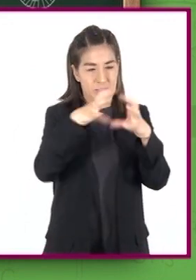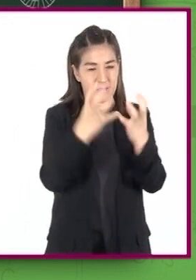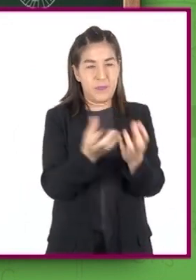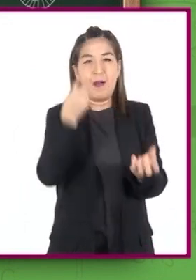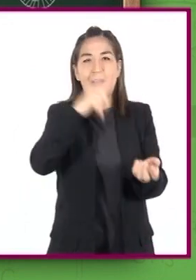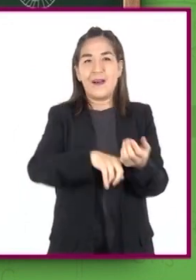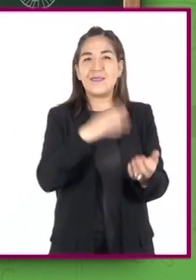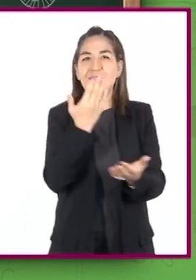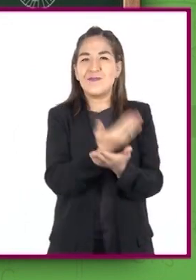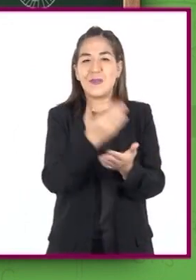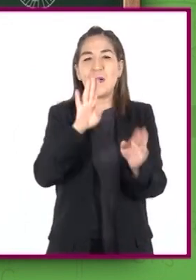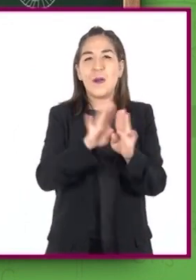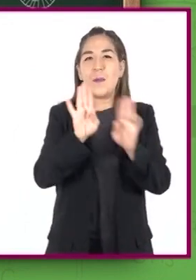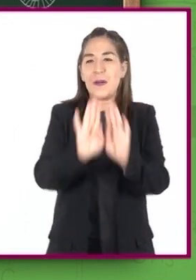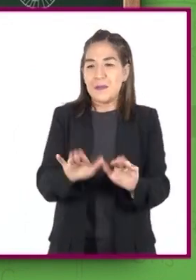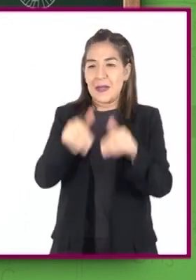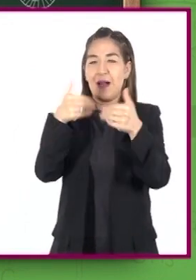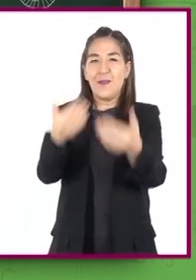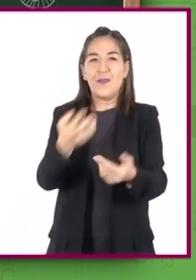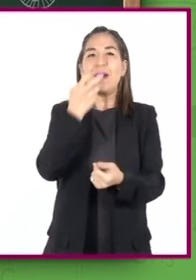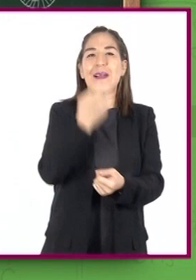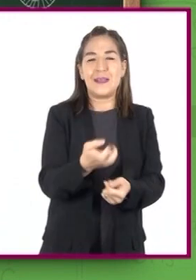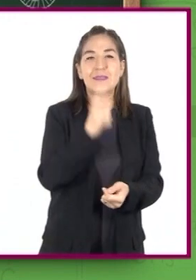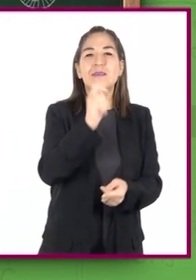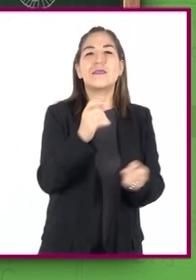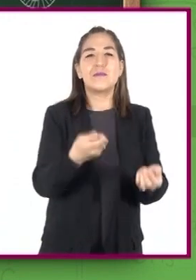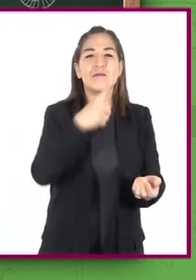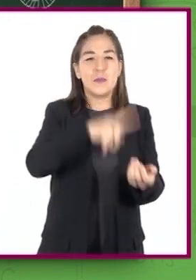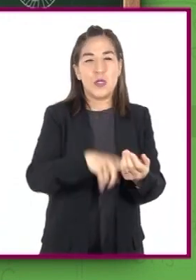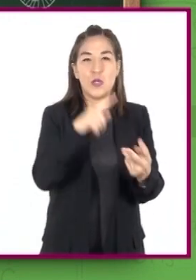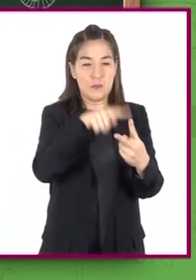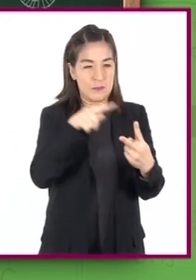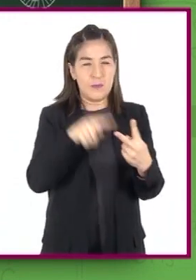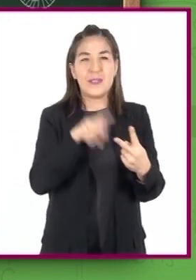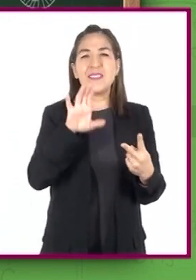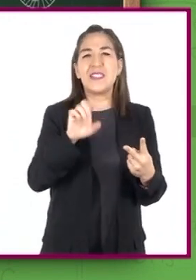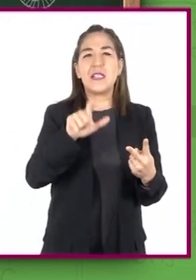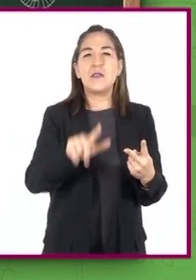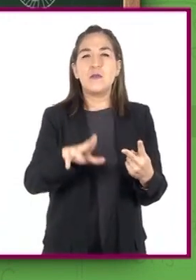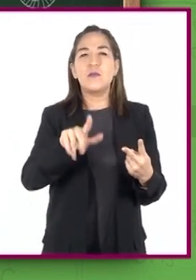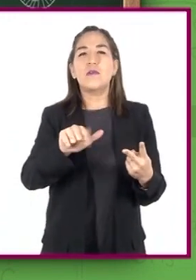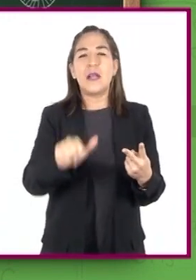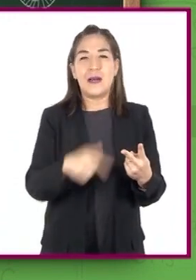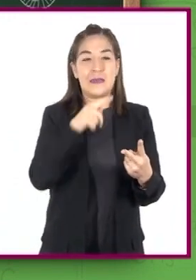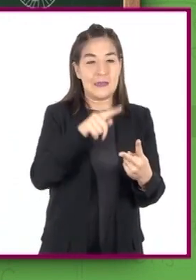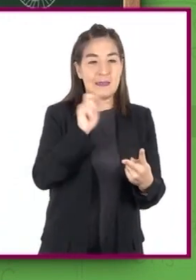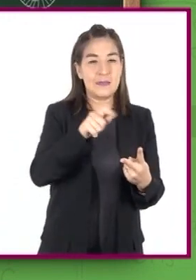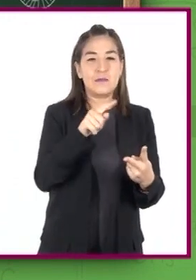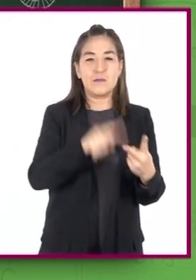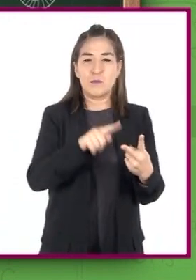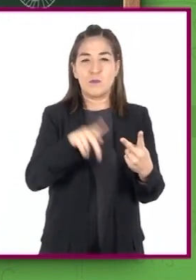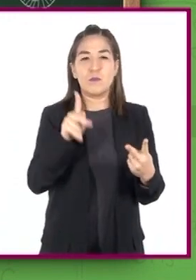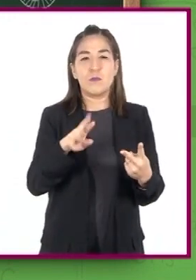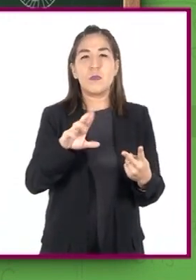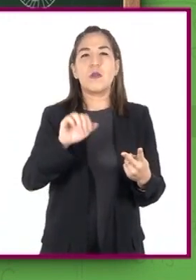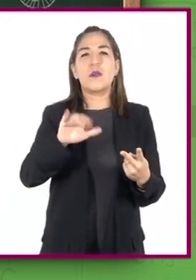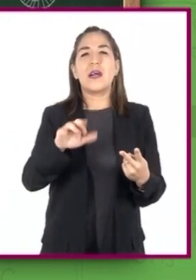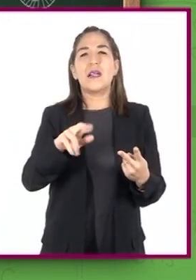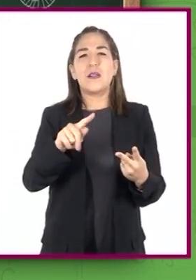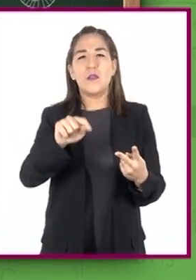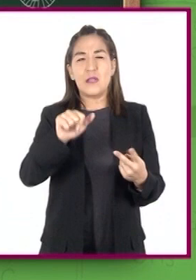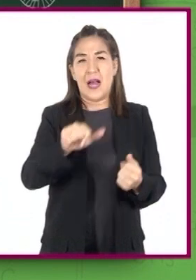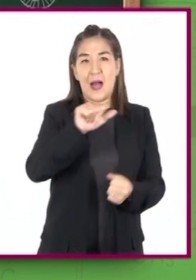La diferencia principal entre estos dos tipos de célula es que en las procariotas su ADN se encuentra libre en su